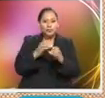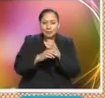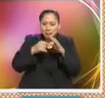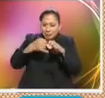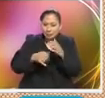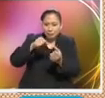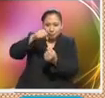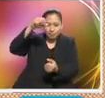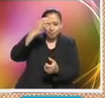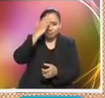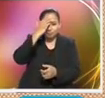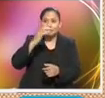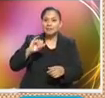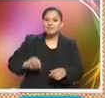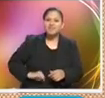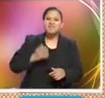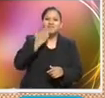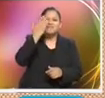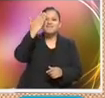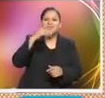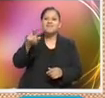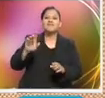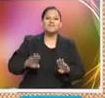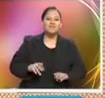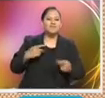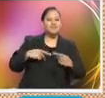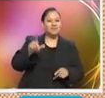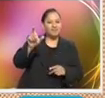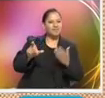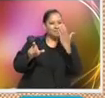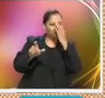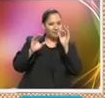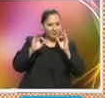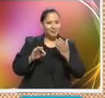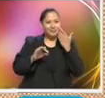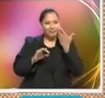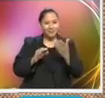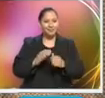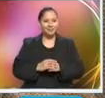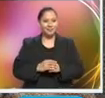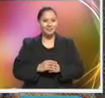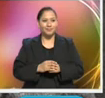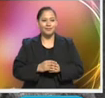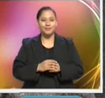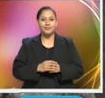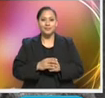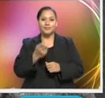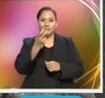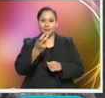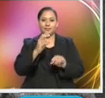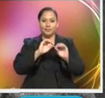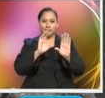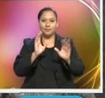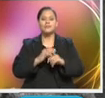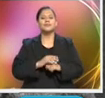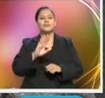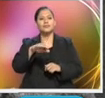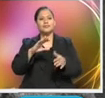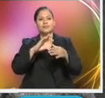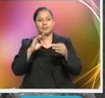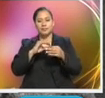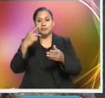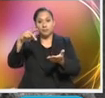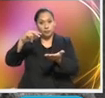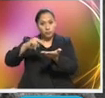porque siempre hay el interés de conocernos y de conocer al otro, ¿no? Así es, a través del estudio del inconsciente, ¿no? Exactamente. Oye, cuéntanos,